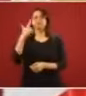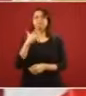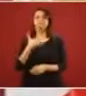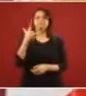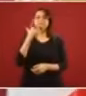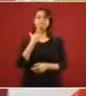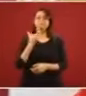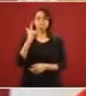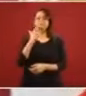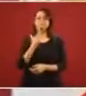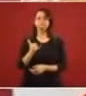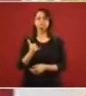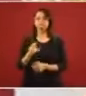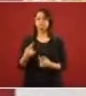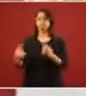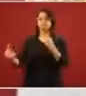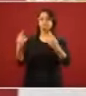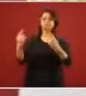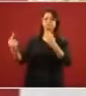a la provocación.